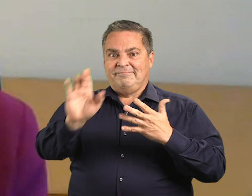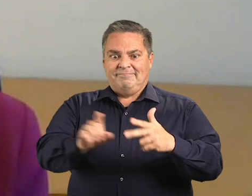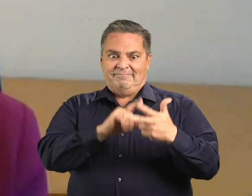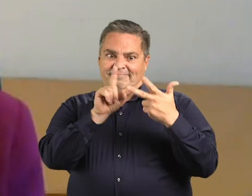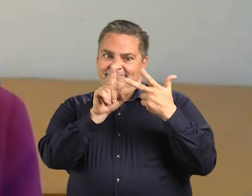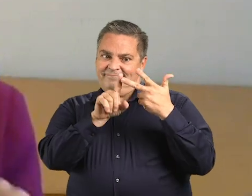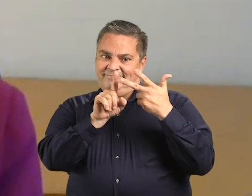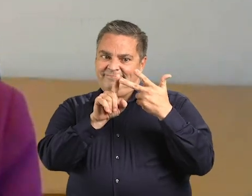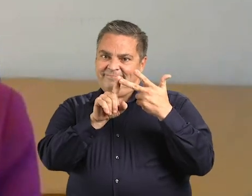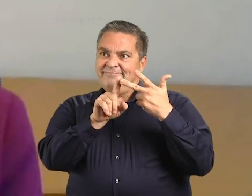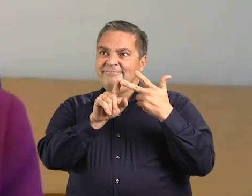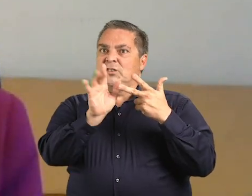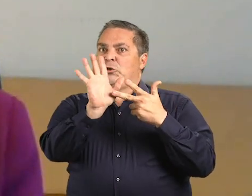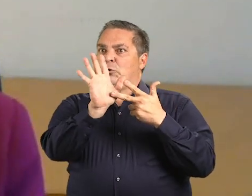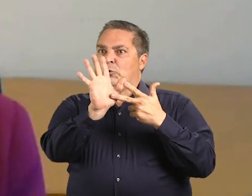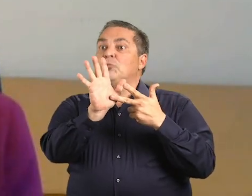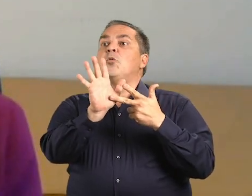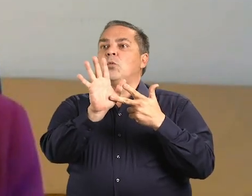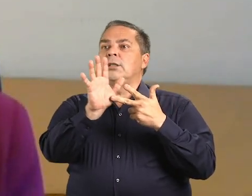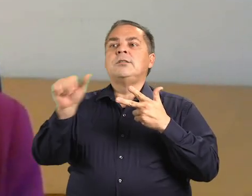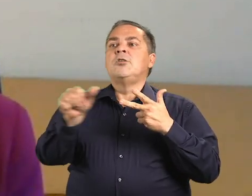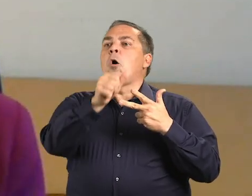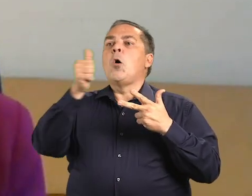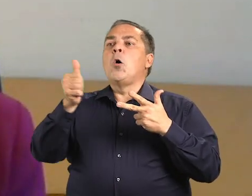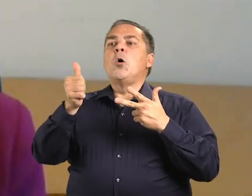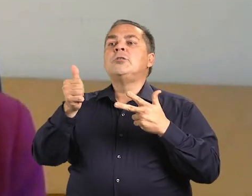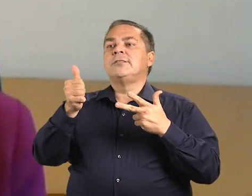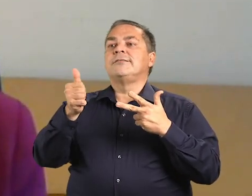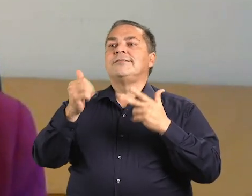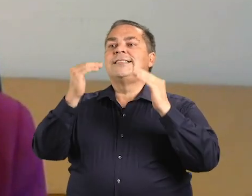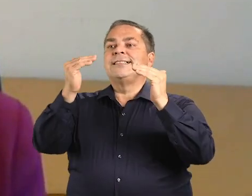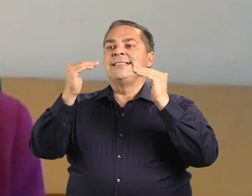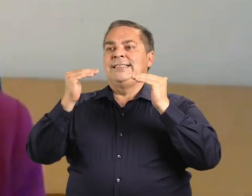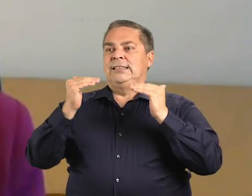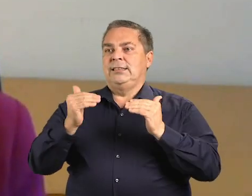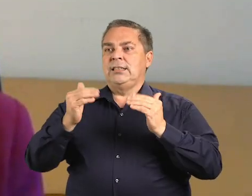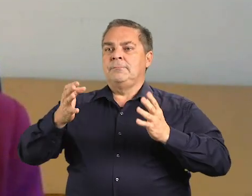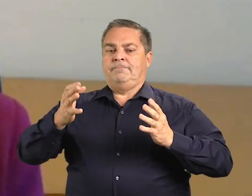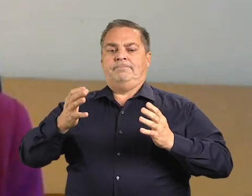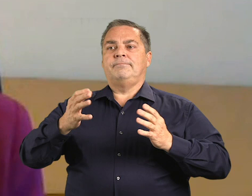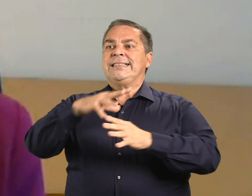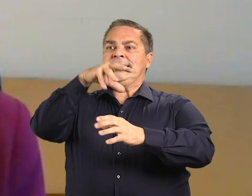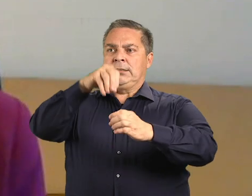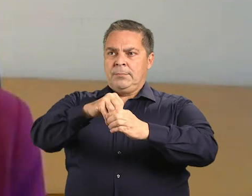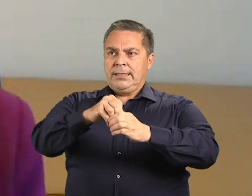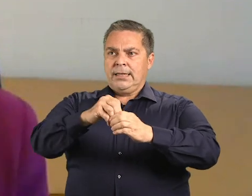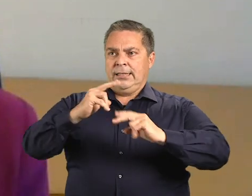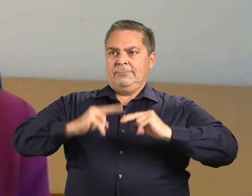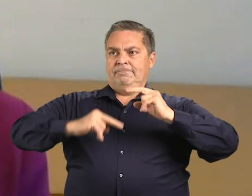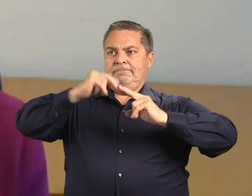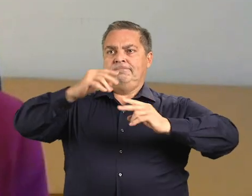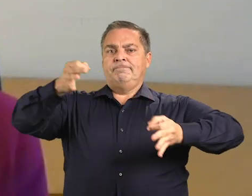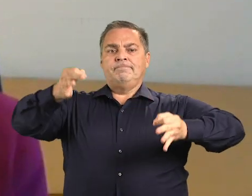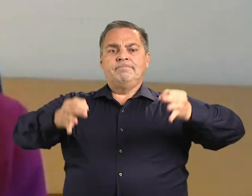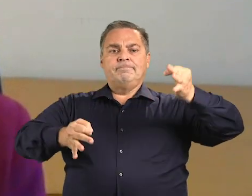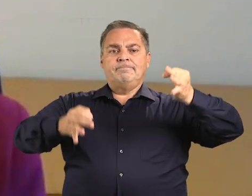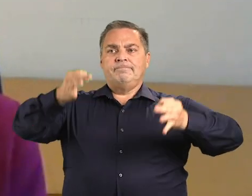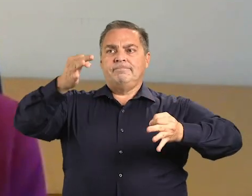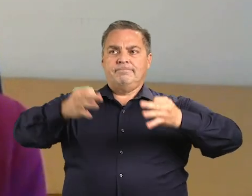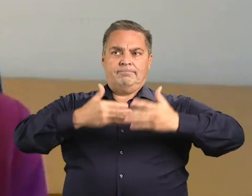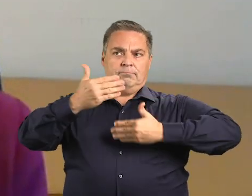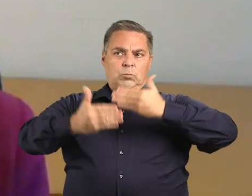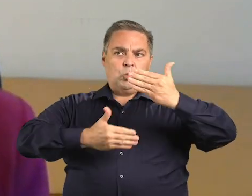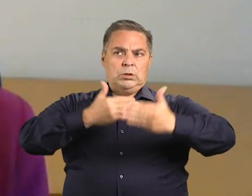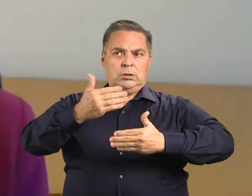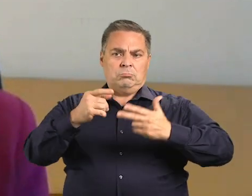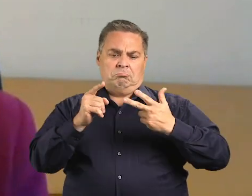vamos a hablar sobre otra etapa del proceso de adopción, y esta es la etapa judicial, ese proceso que se lleva a cabo en los